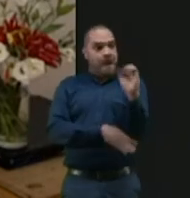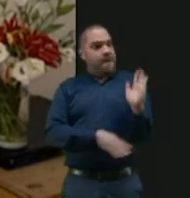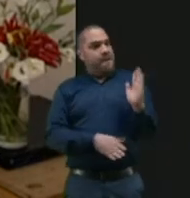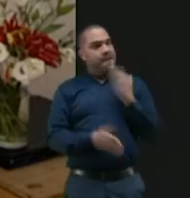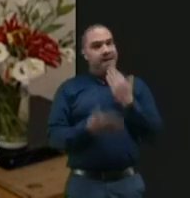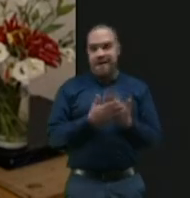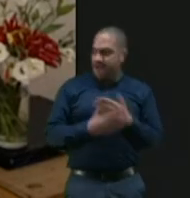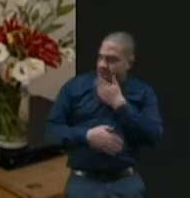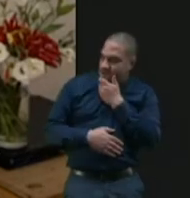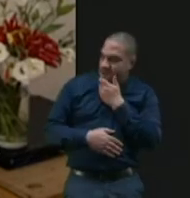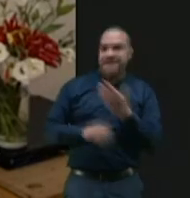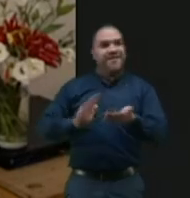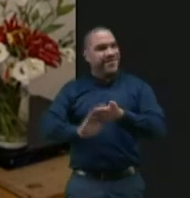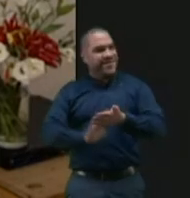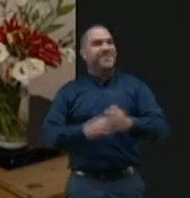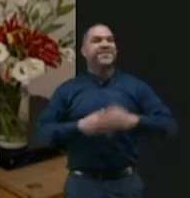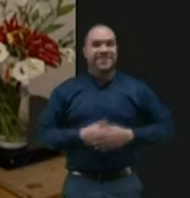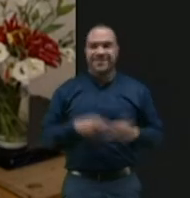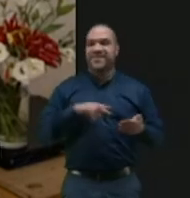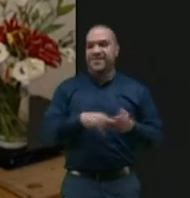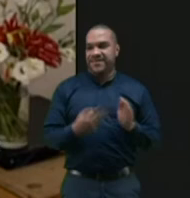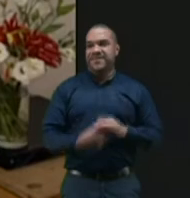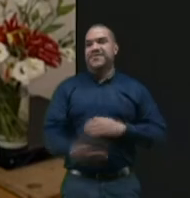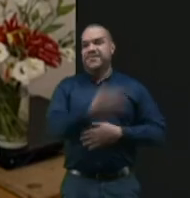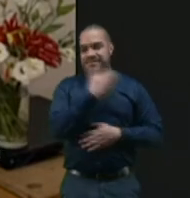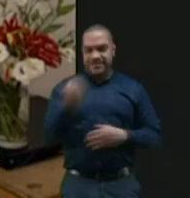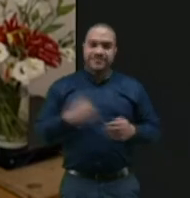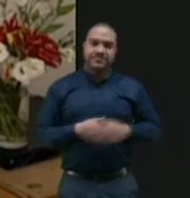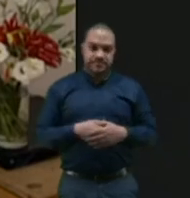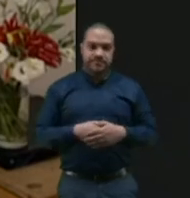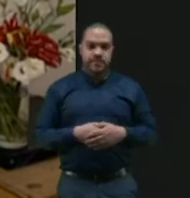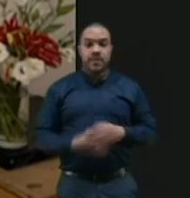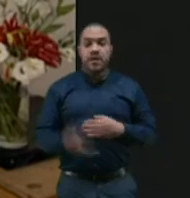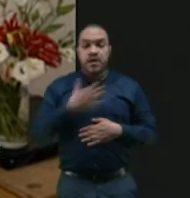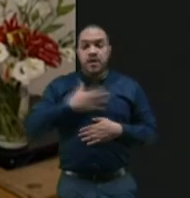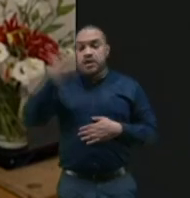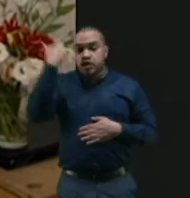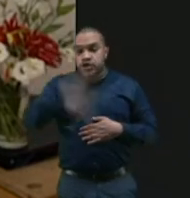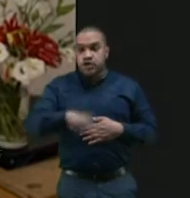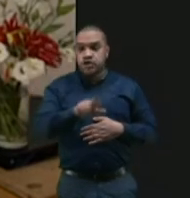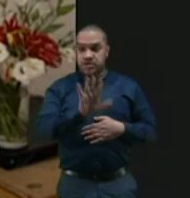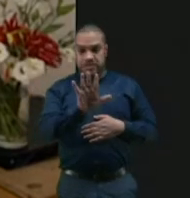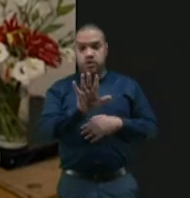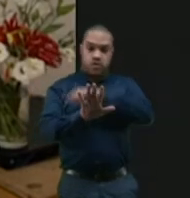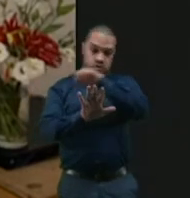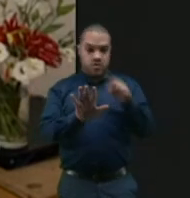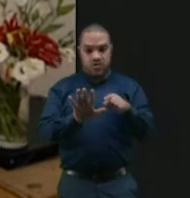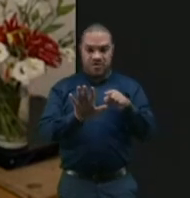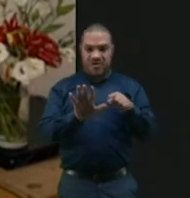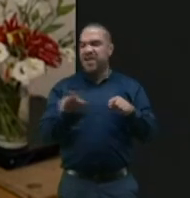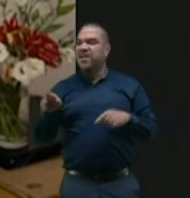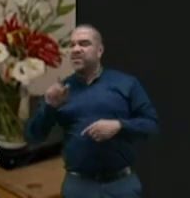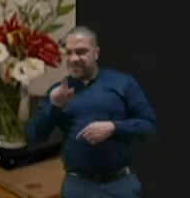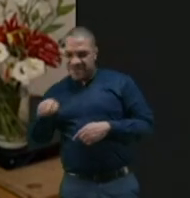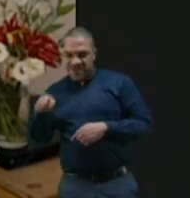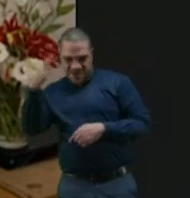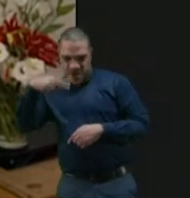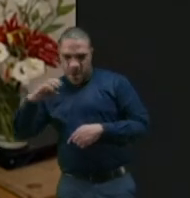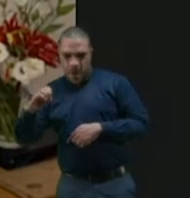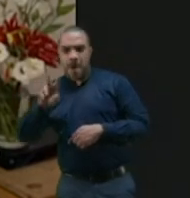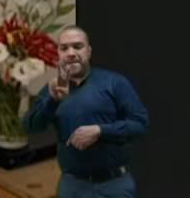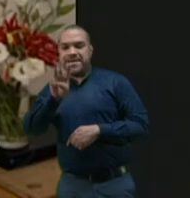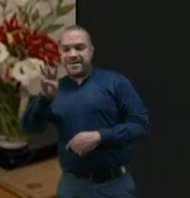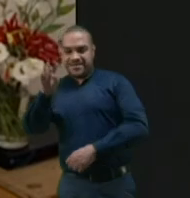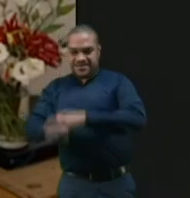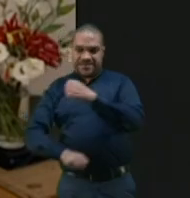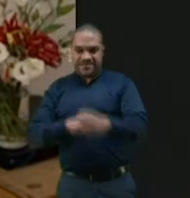yo creo que esa ha sido la mejor. Yo tengo 5 hijos. Uno de ellos tiene 23 años en este momento. Pero cuando empezó a